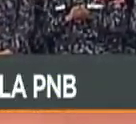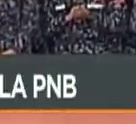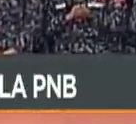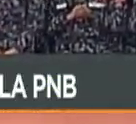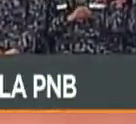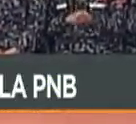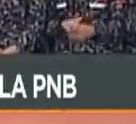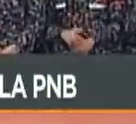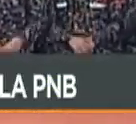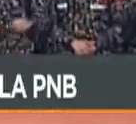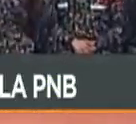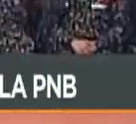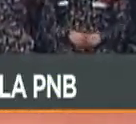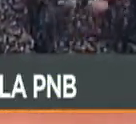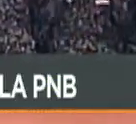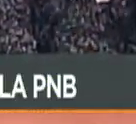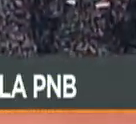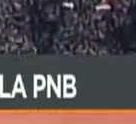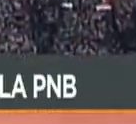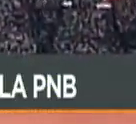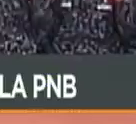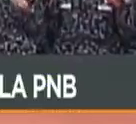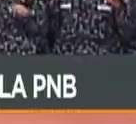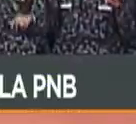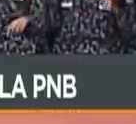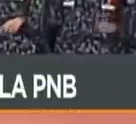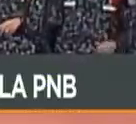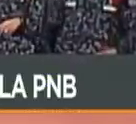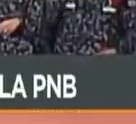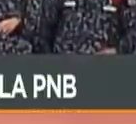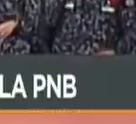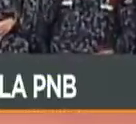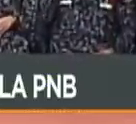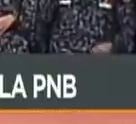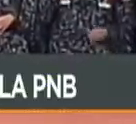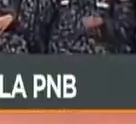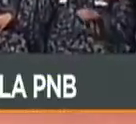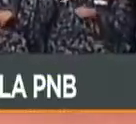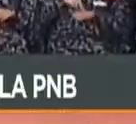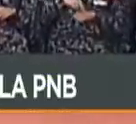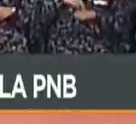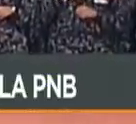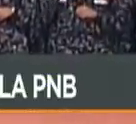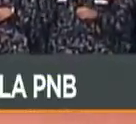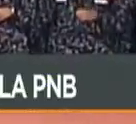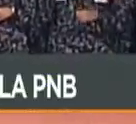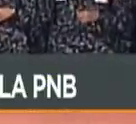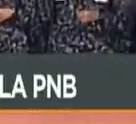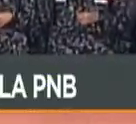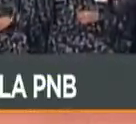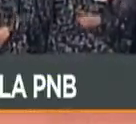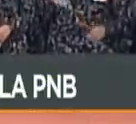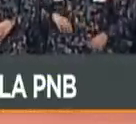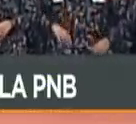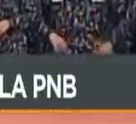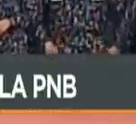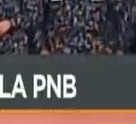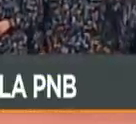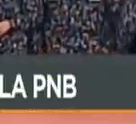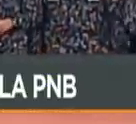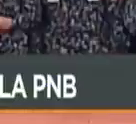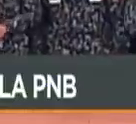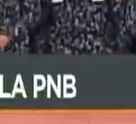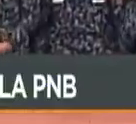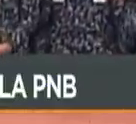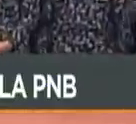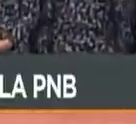Bolivariana! ¿Cómo se dice? ¡Que viva la Policía Nacional Bolivariana! ¡Que